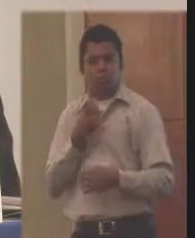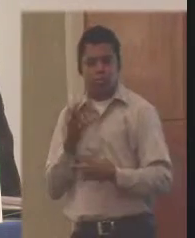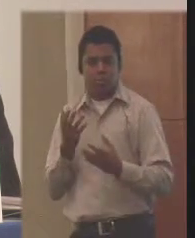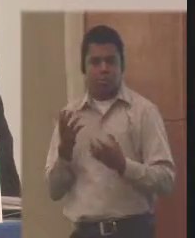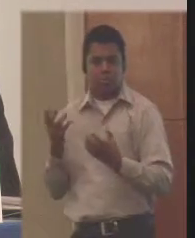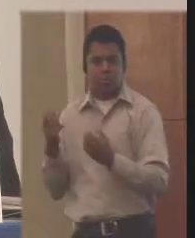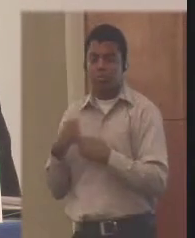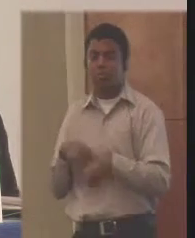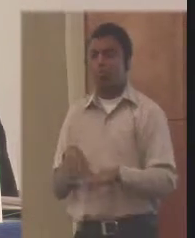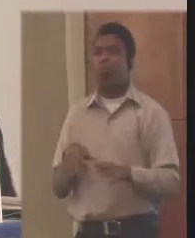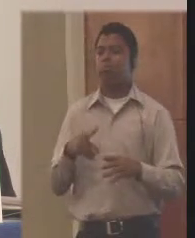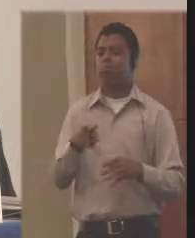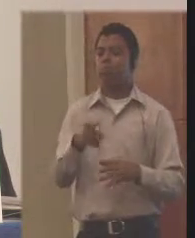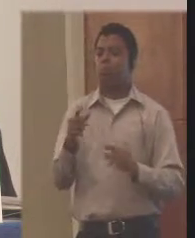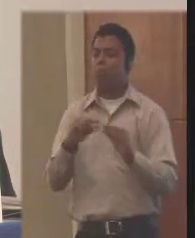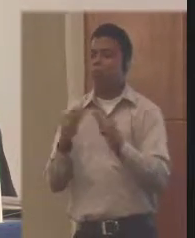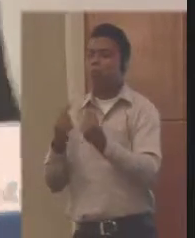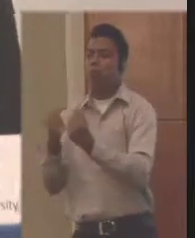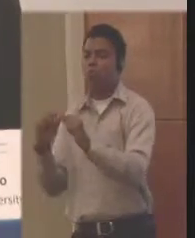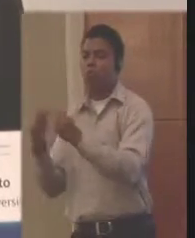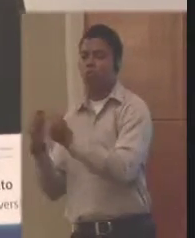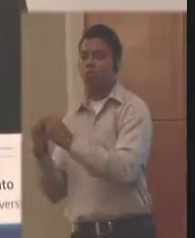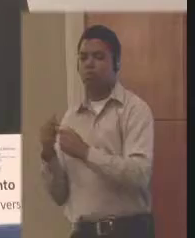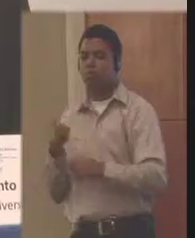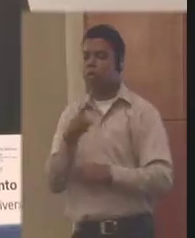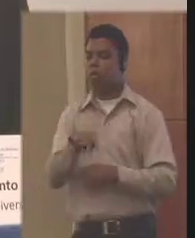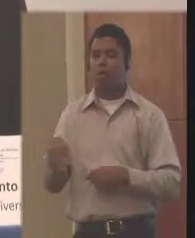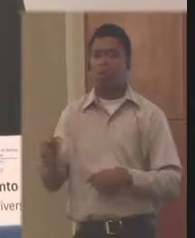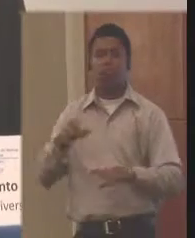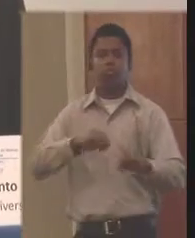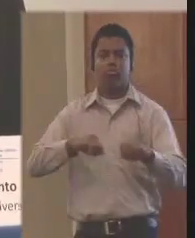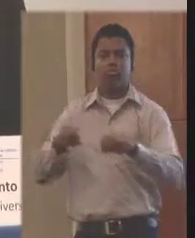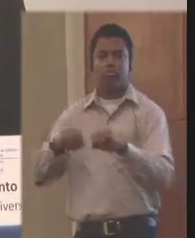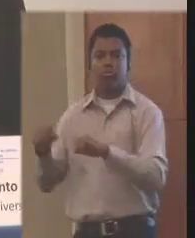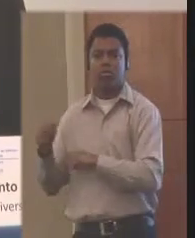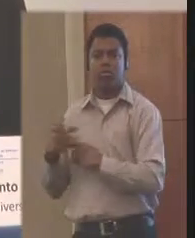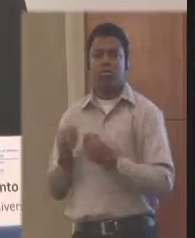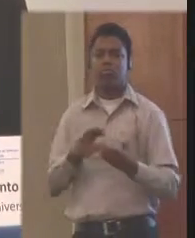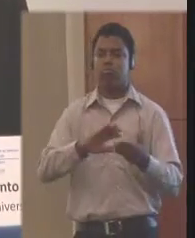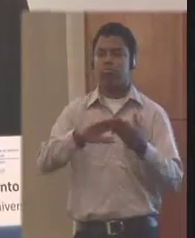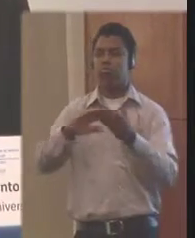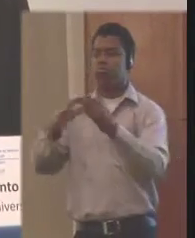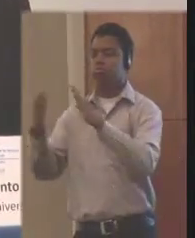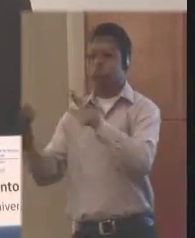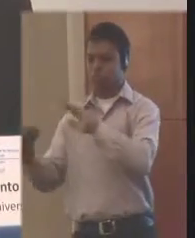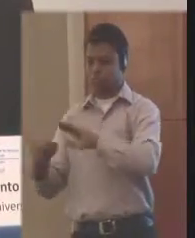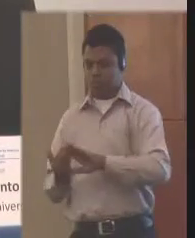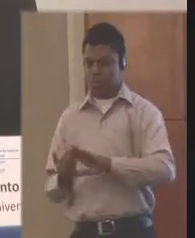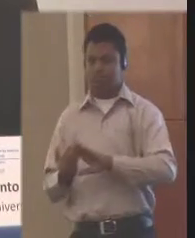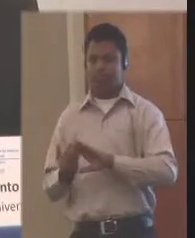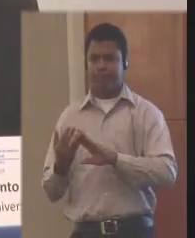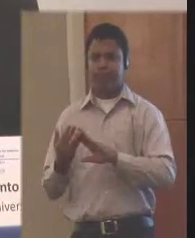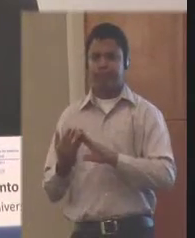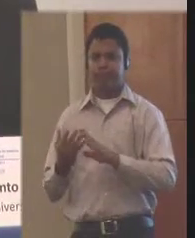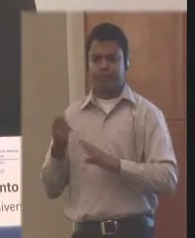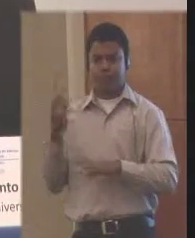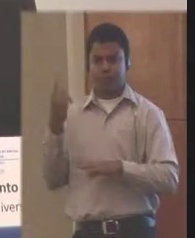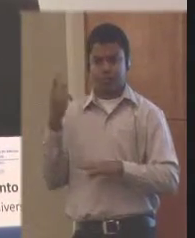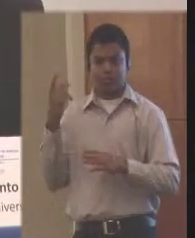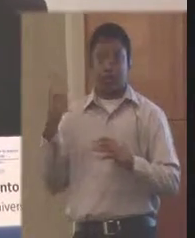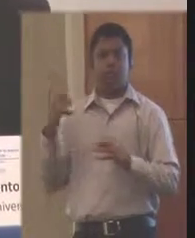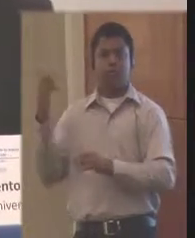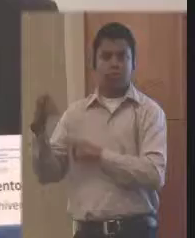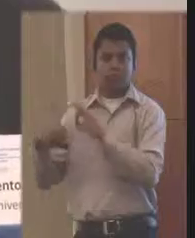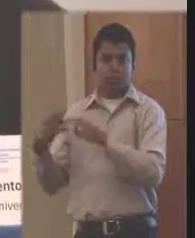mencionan actúan incluyendo comunidad. Quiere decir que vemos la coherencia de planteamientos como vimos al principio de